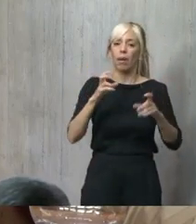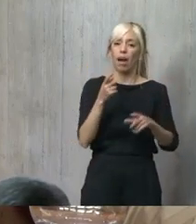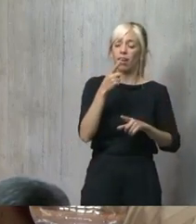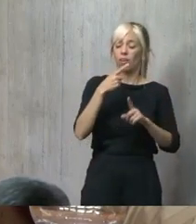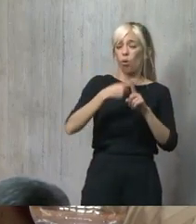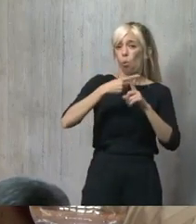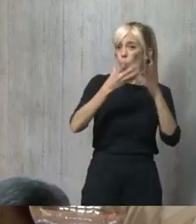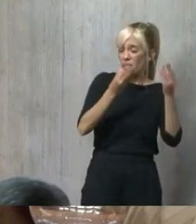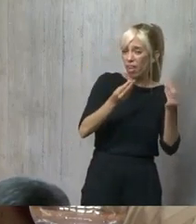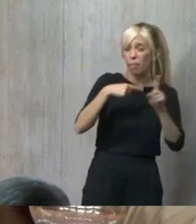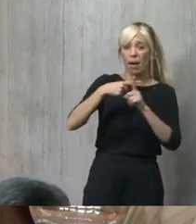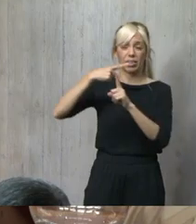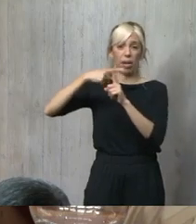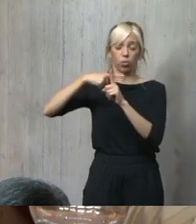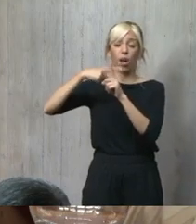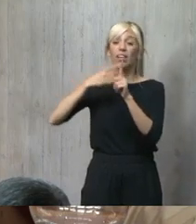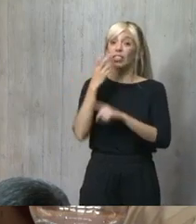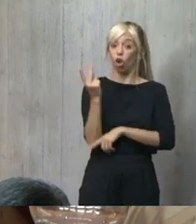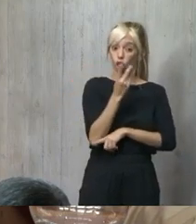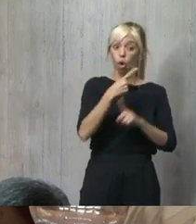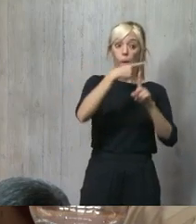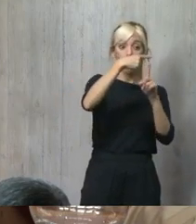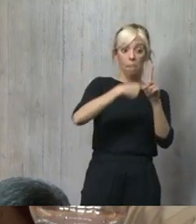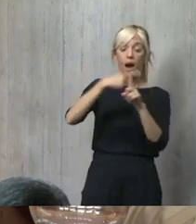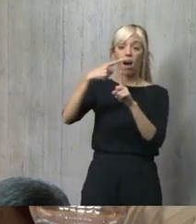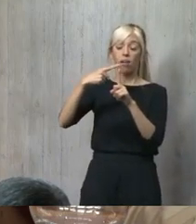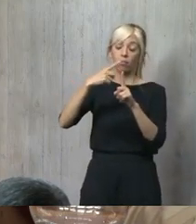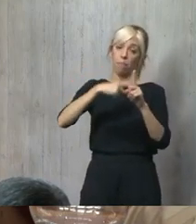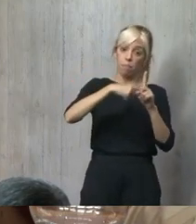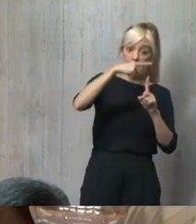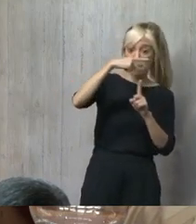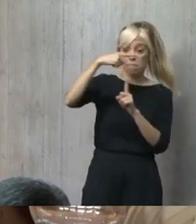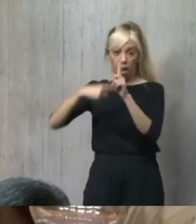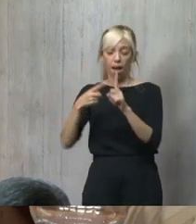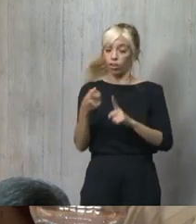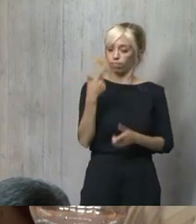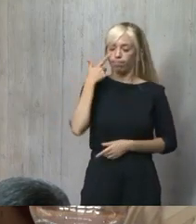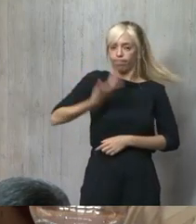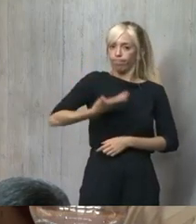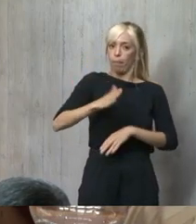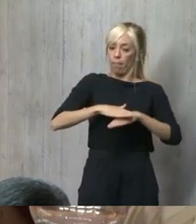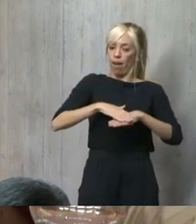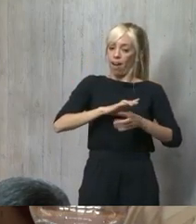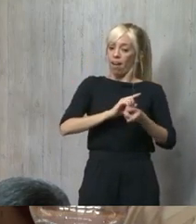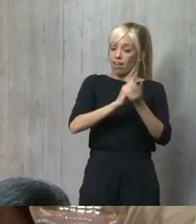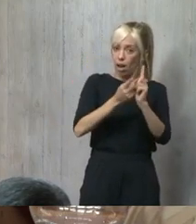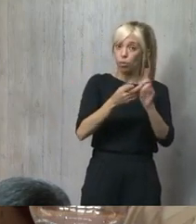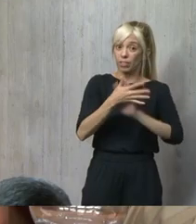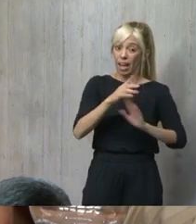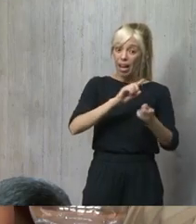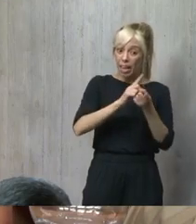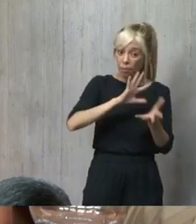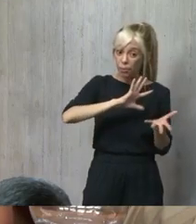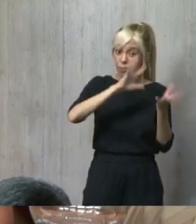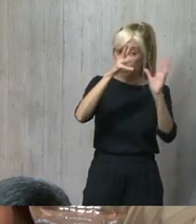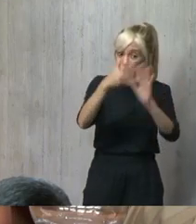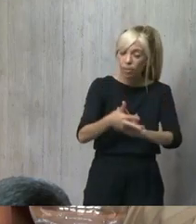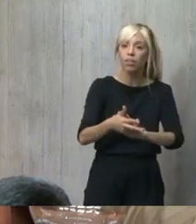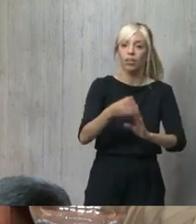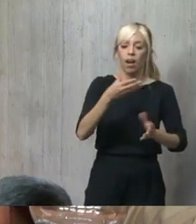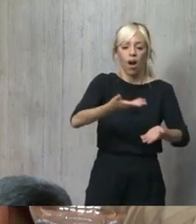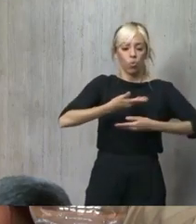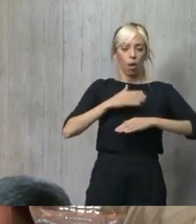temperaturas, las condiciones mejoran, son dos factores fundamentales que nos este cambio que va a venir nos va a venir bien a la hora de